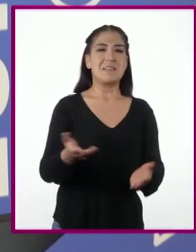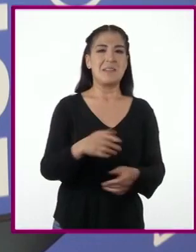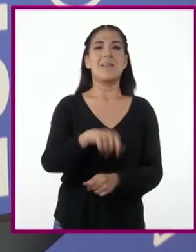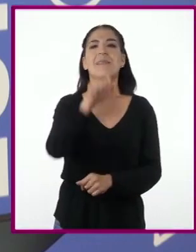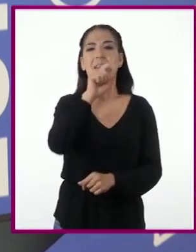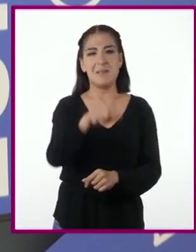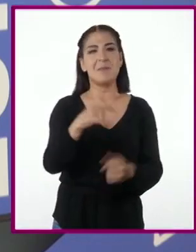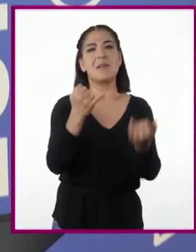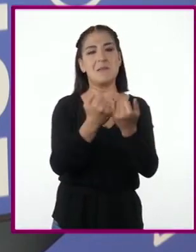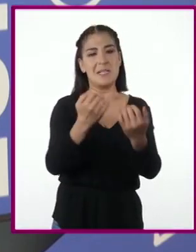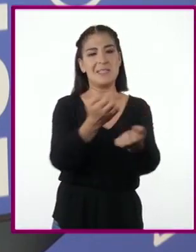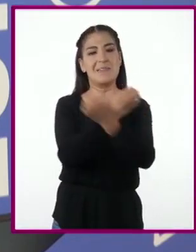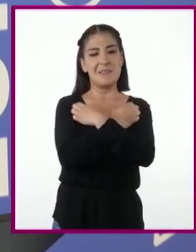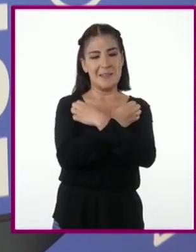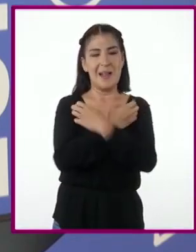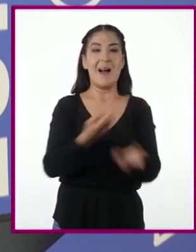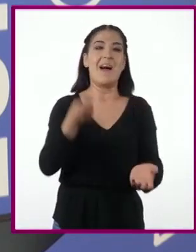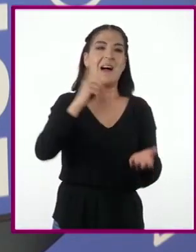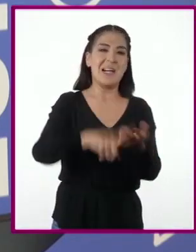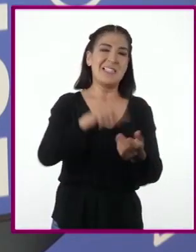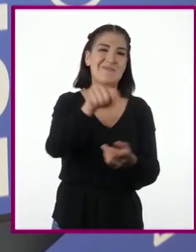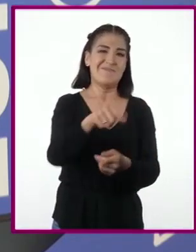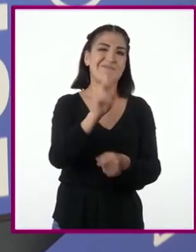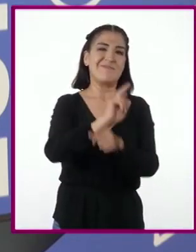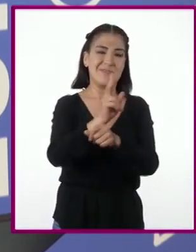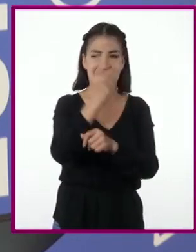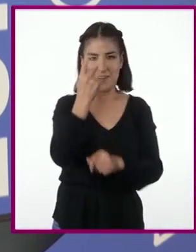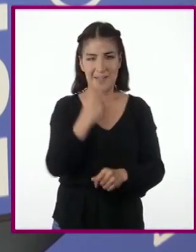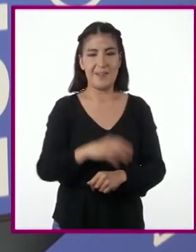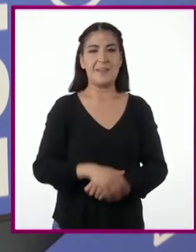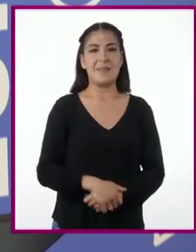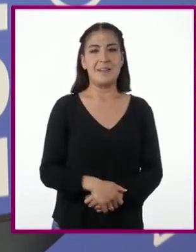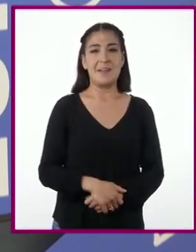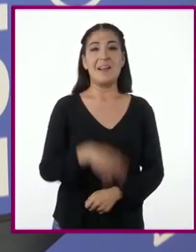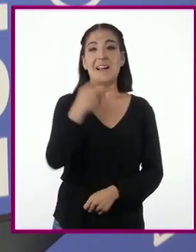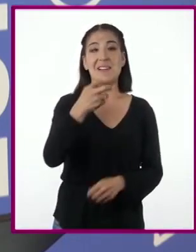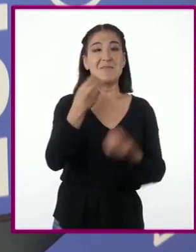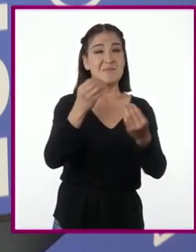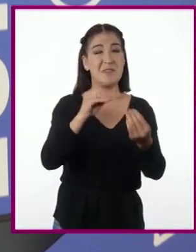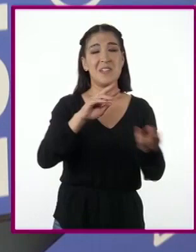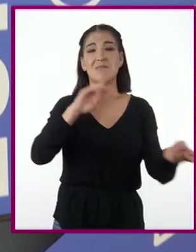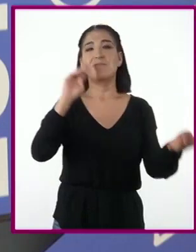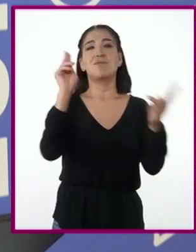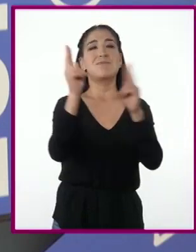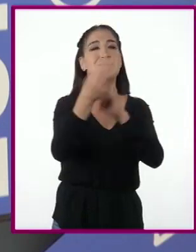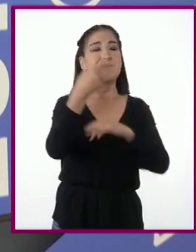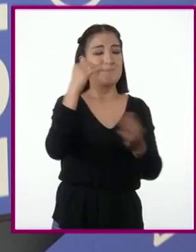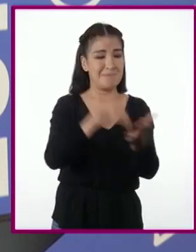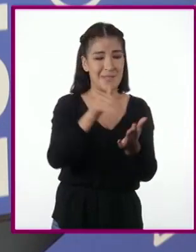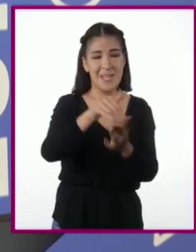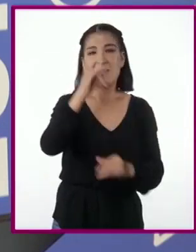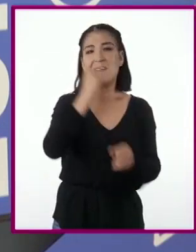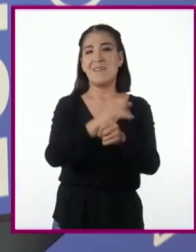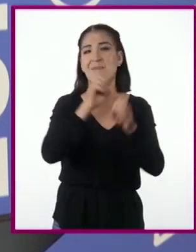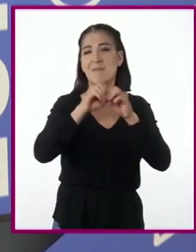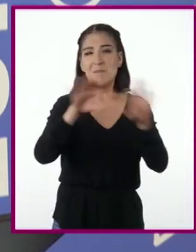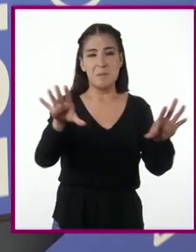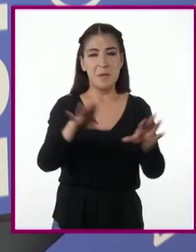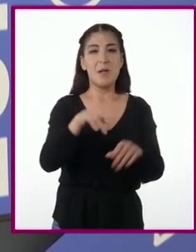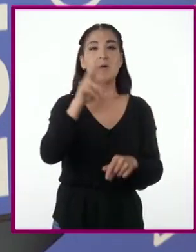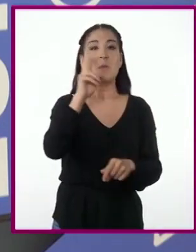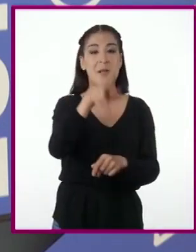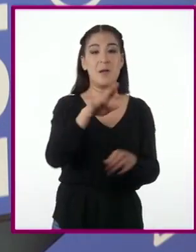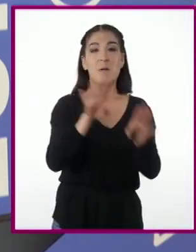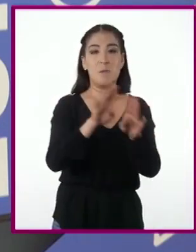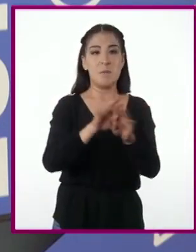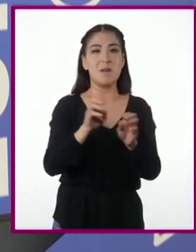la educación a través de los medios. Ante tal universo de información, vemos que los medios de comunicación